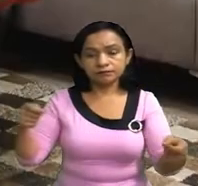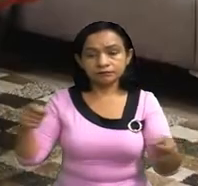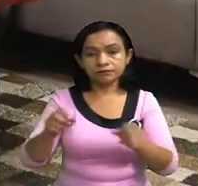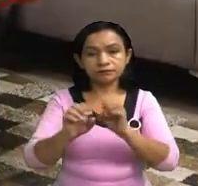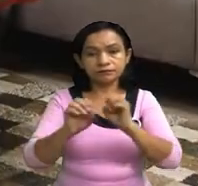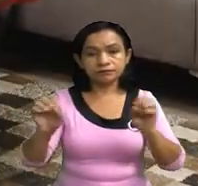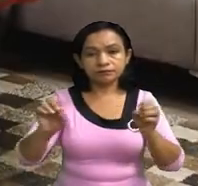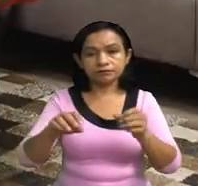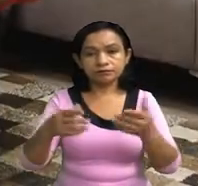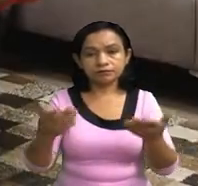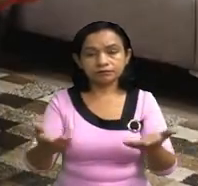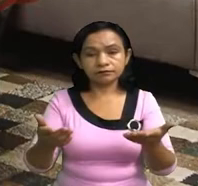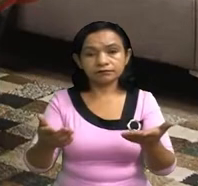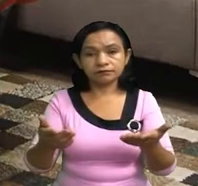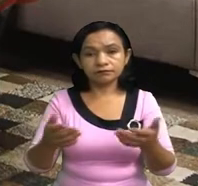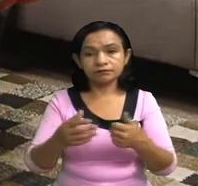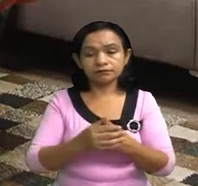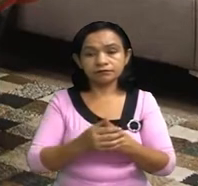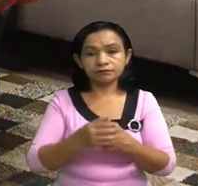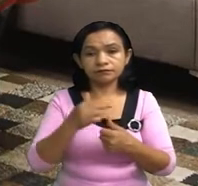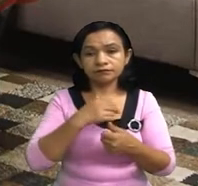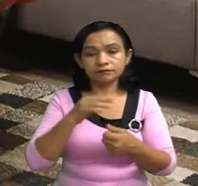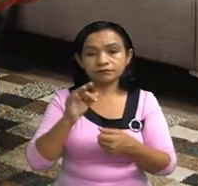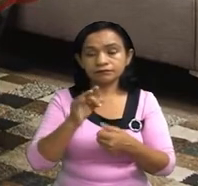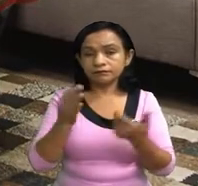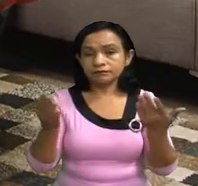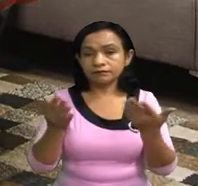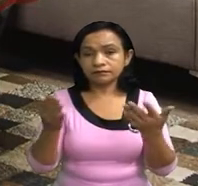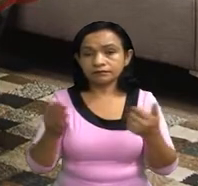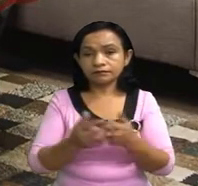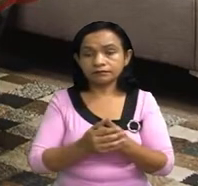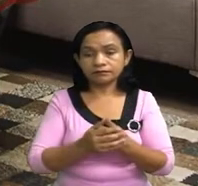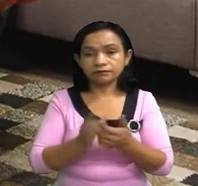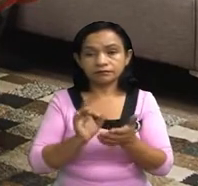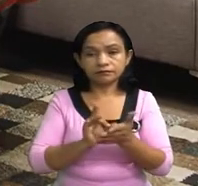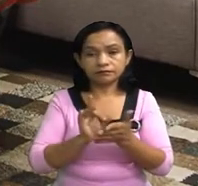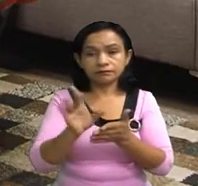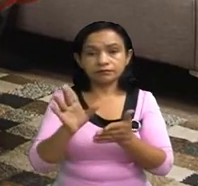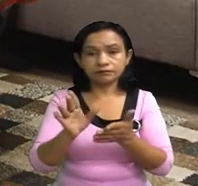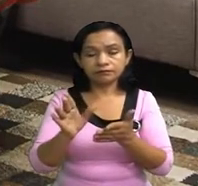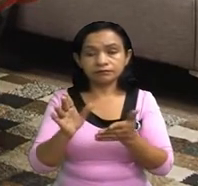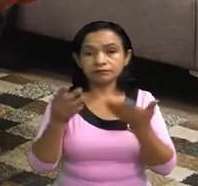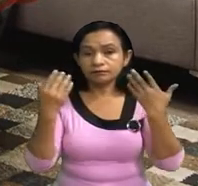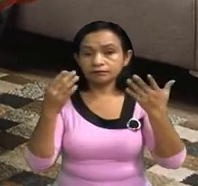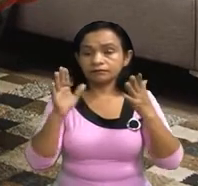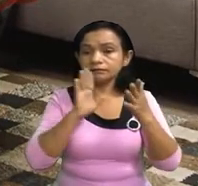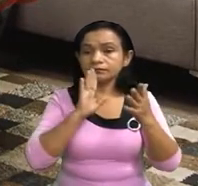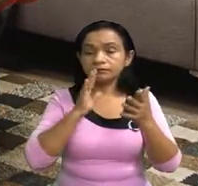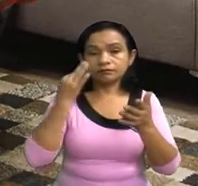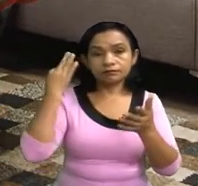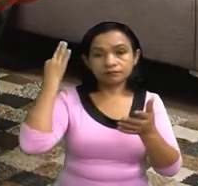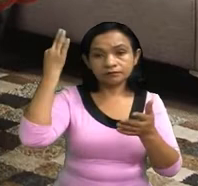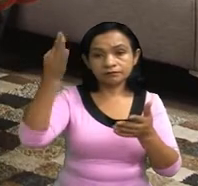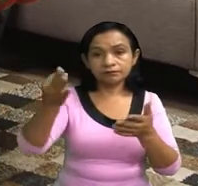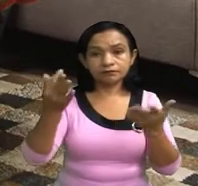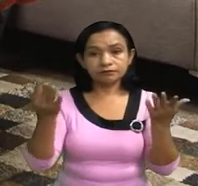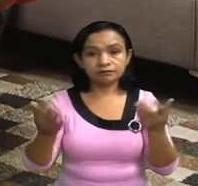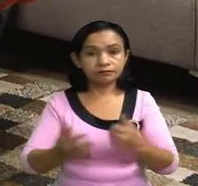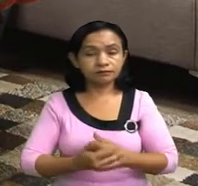banca volteada. Ah, no, pero ellos en su fake news y su odio dijeron un montón de cosas falsas. Okay. Pero ahí